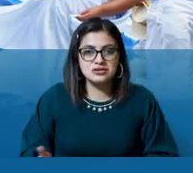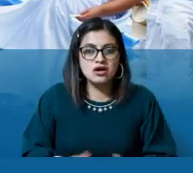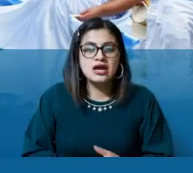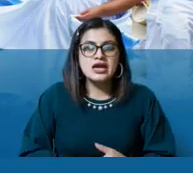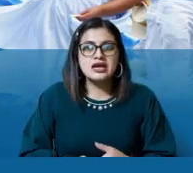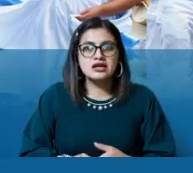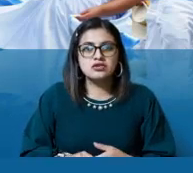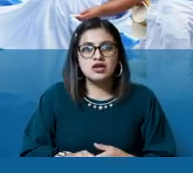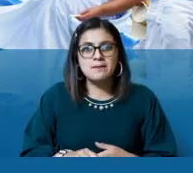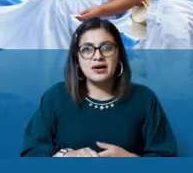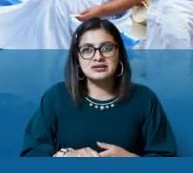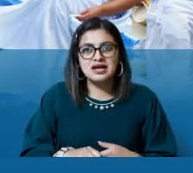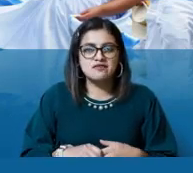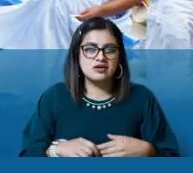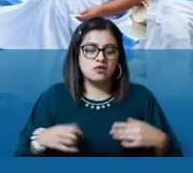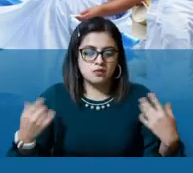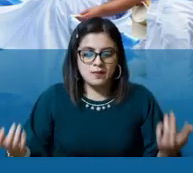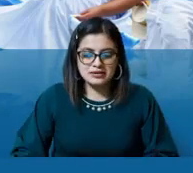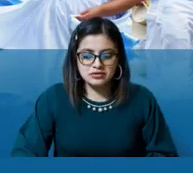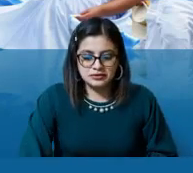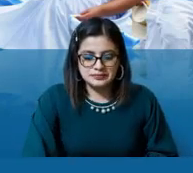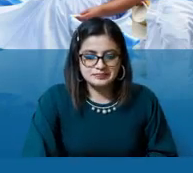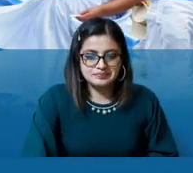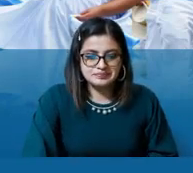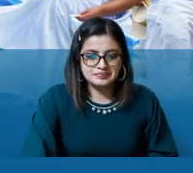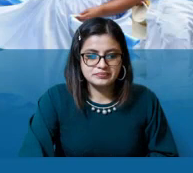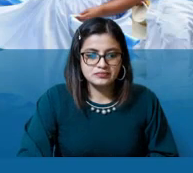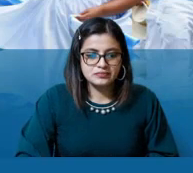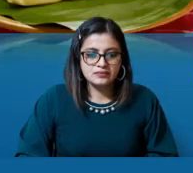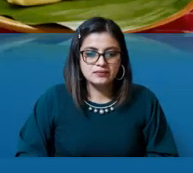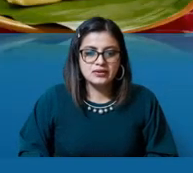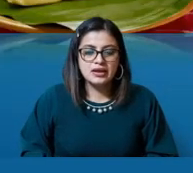la atención y que todo es parte del fervor patrio.